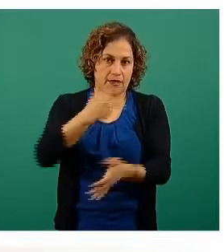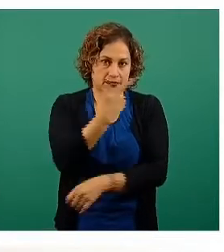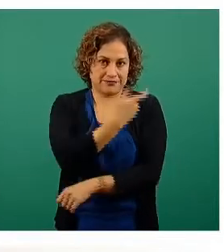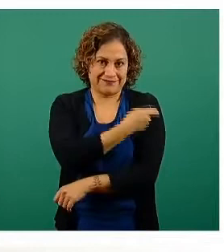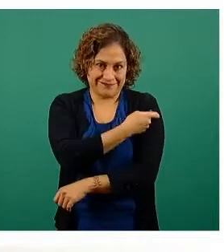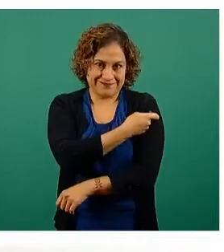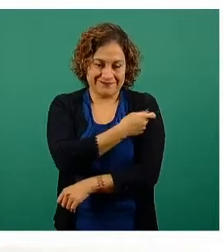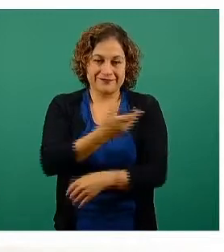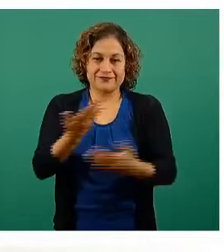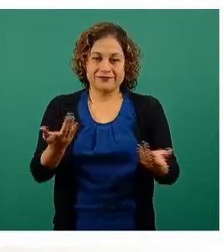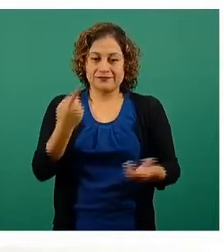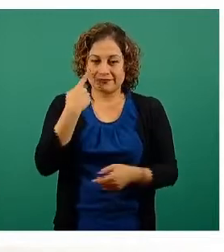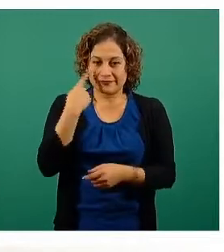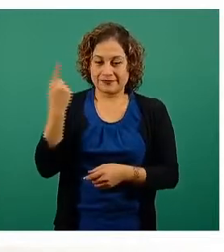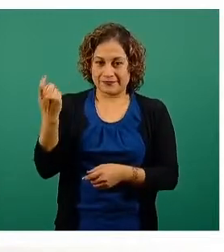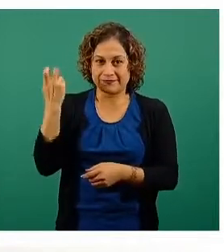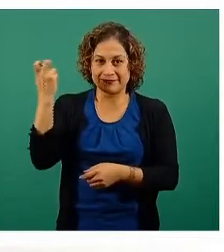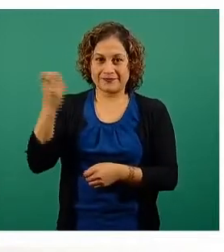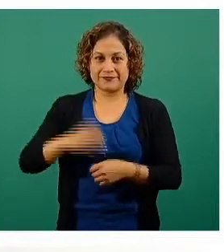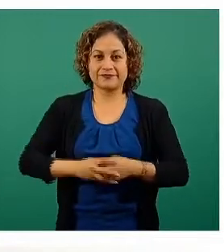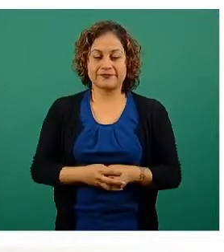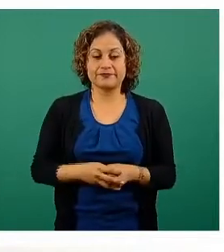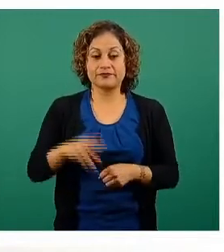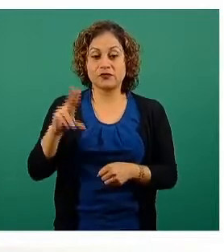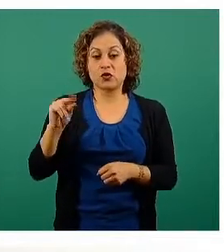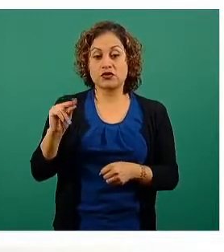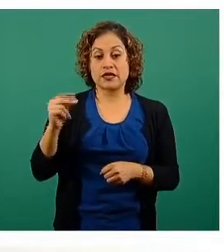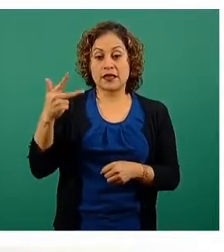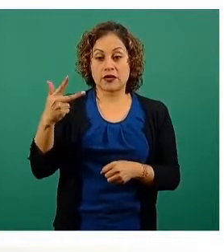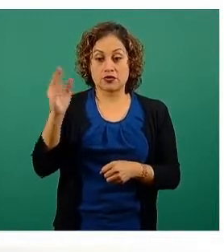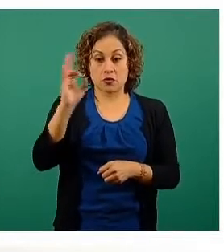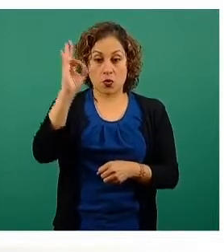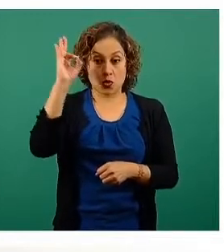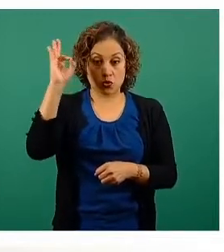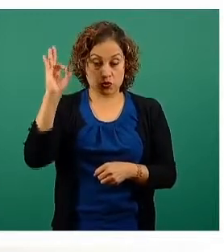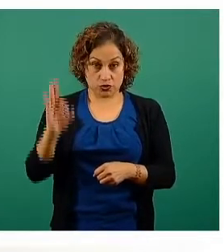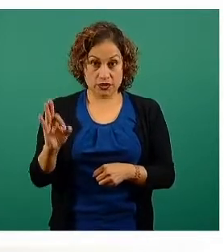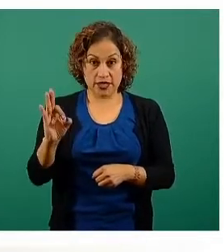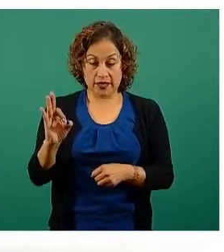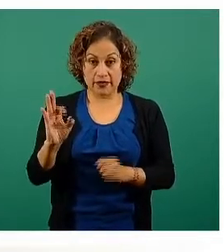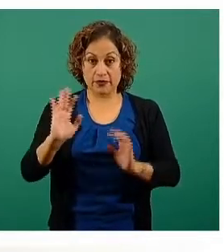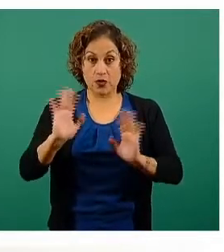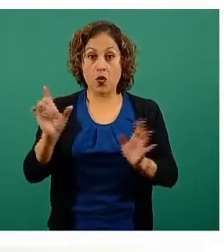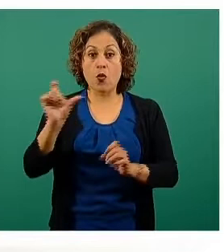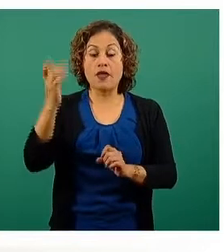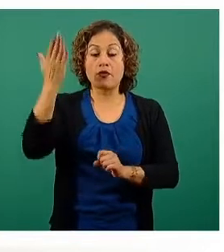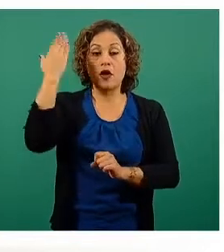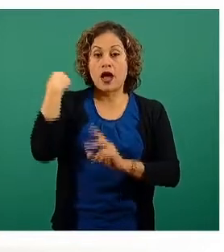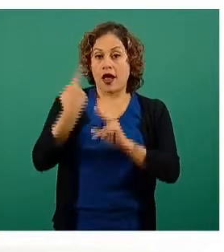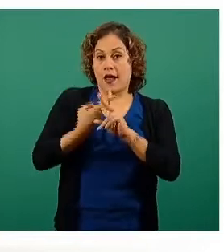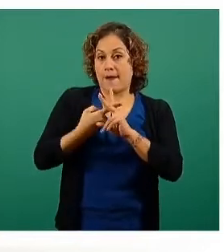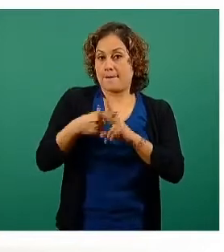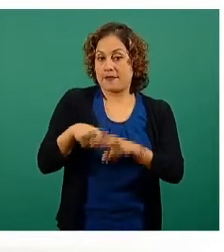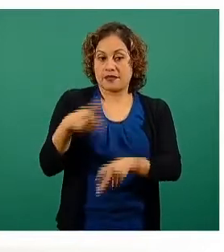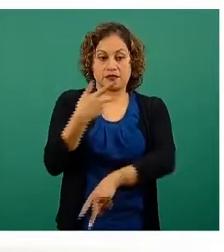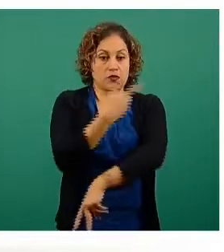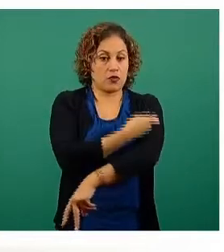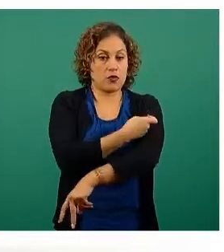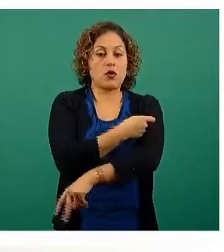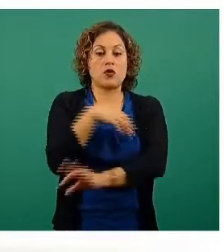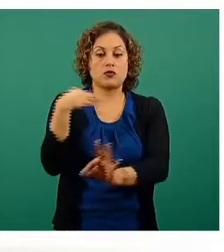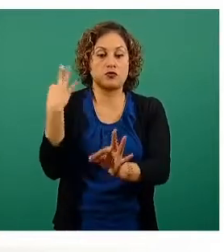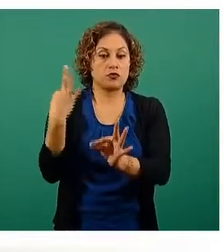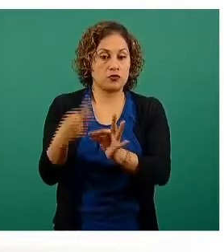está prácticamente terminado, es decir, el 88% de las primeras dosis planeadas ya fueron aplicadas